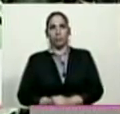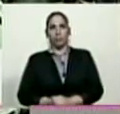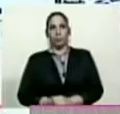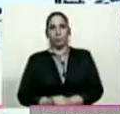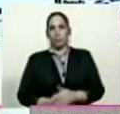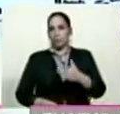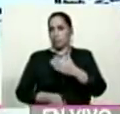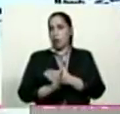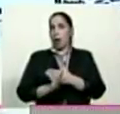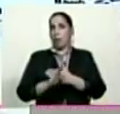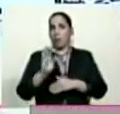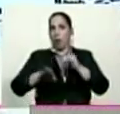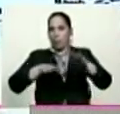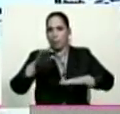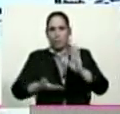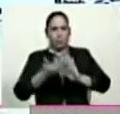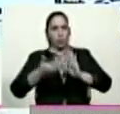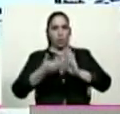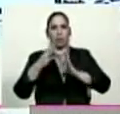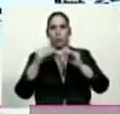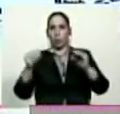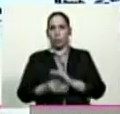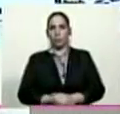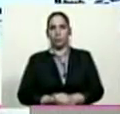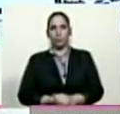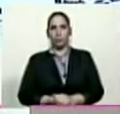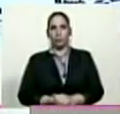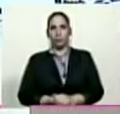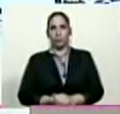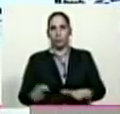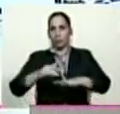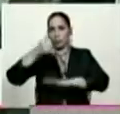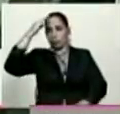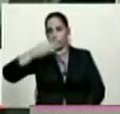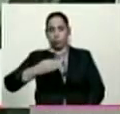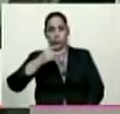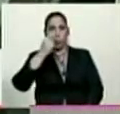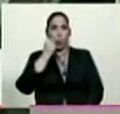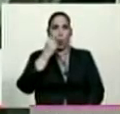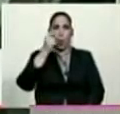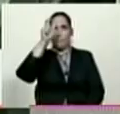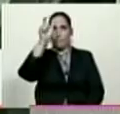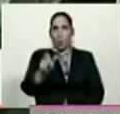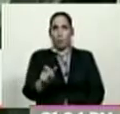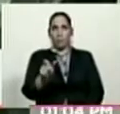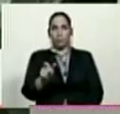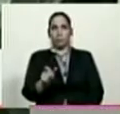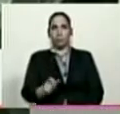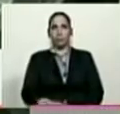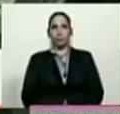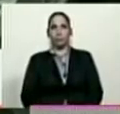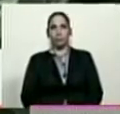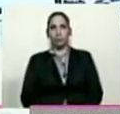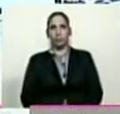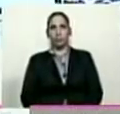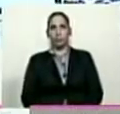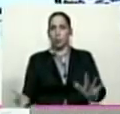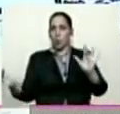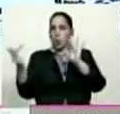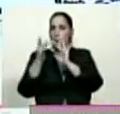vamos avanzando. Es muy importante todo esto, señores oficiales, señoras oficiales, mantener el